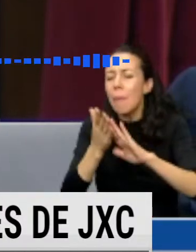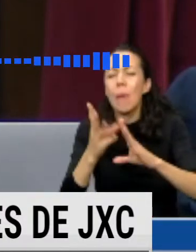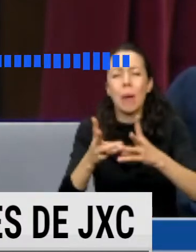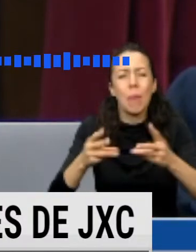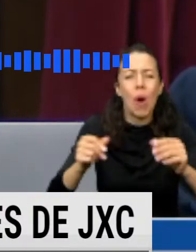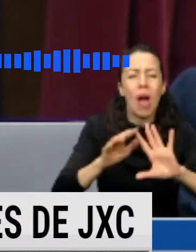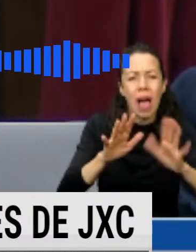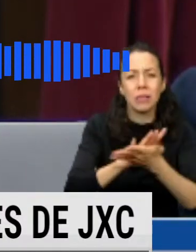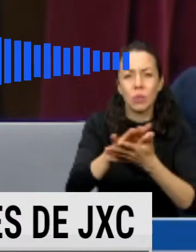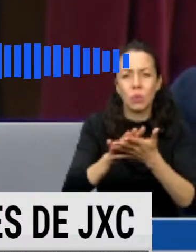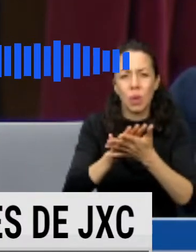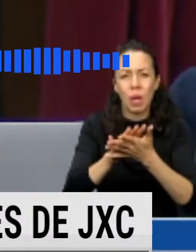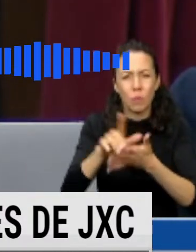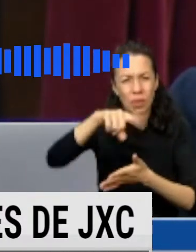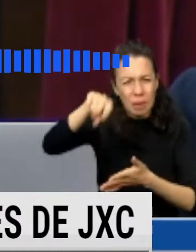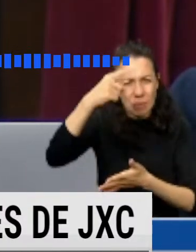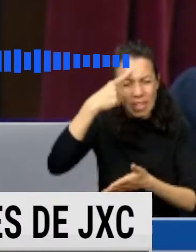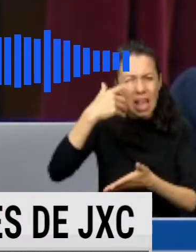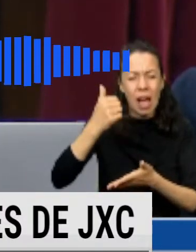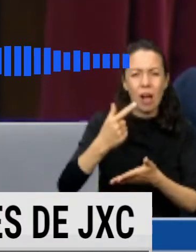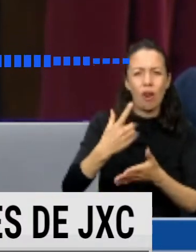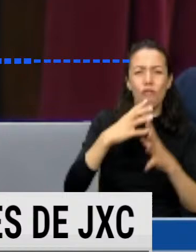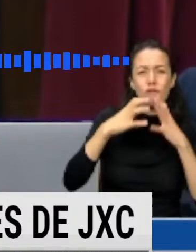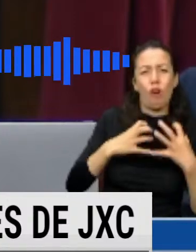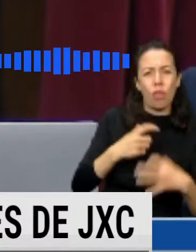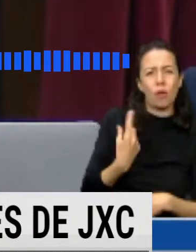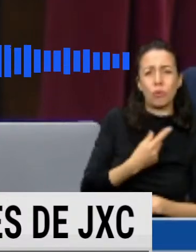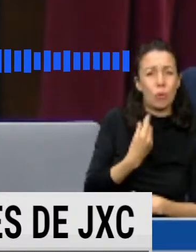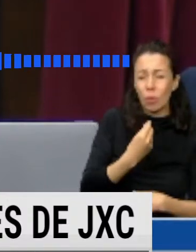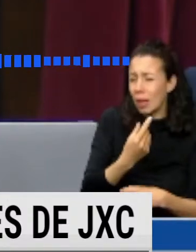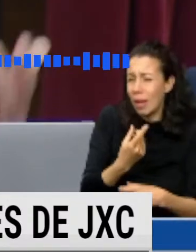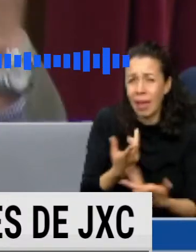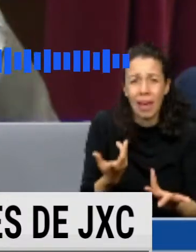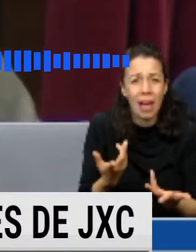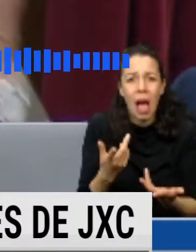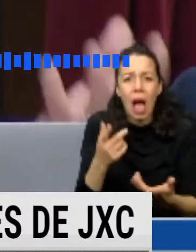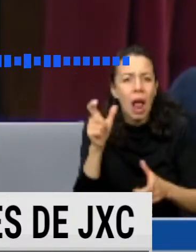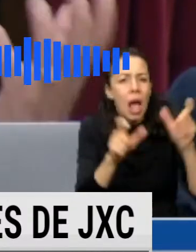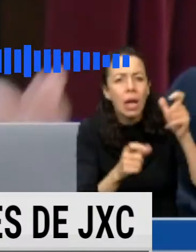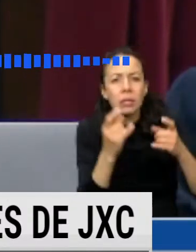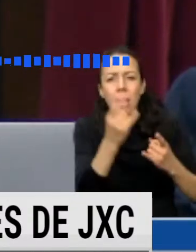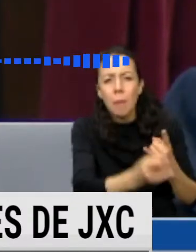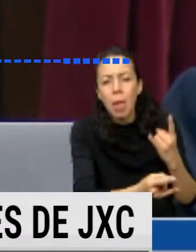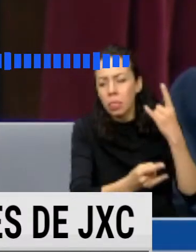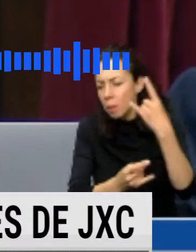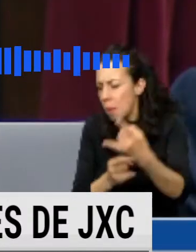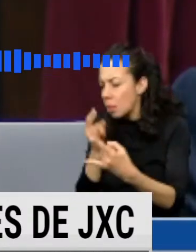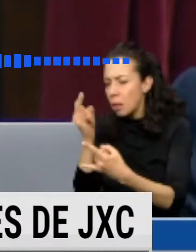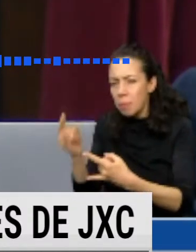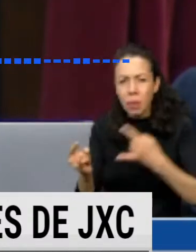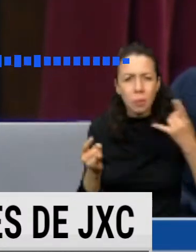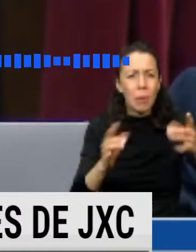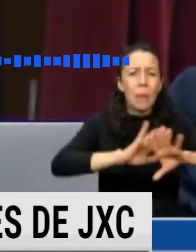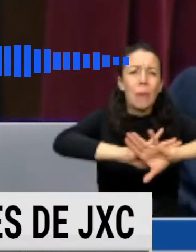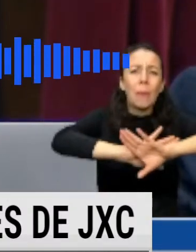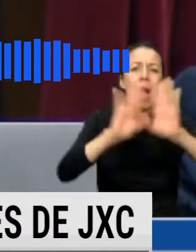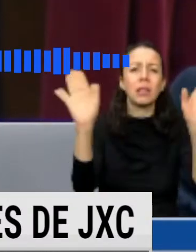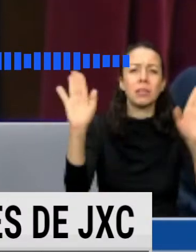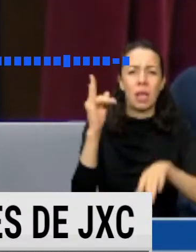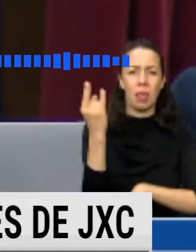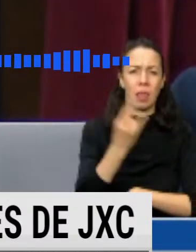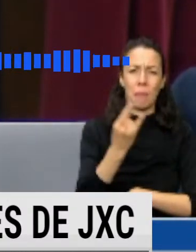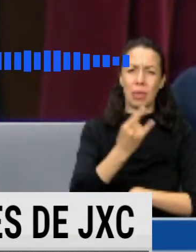administración. Entonces empezaron a sacar plata de cualquier lado, tales que hoy, por ejemplo, el Banco Central tiene el